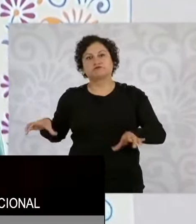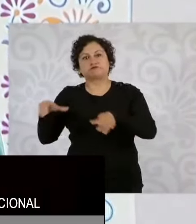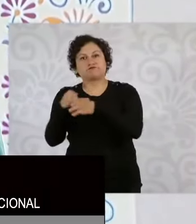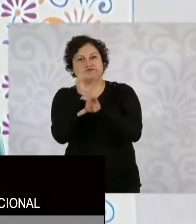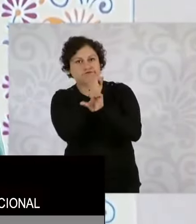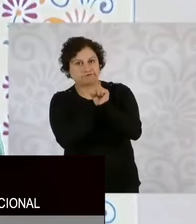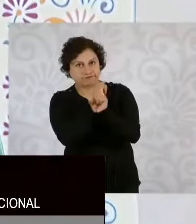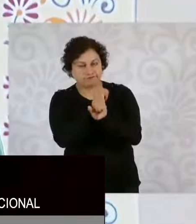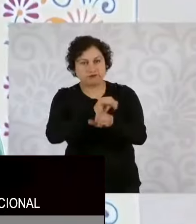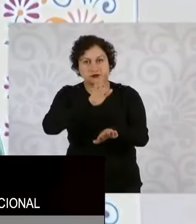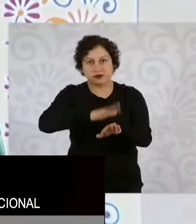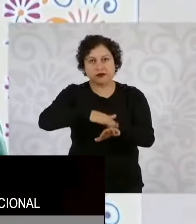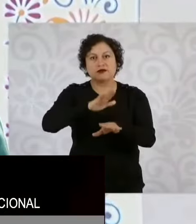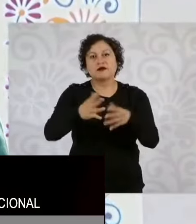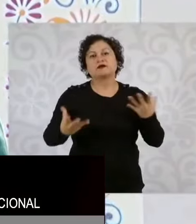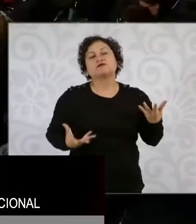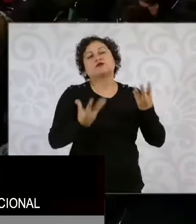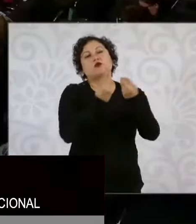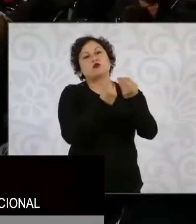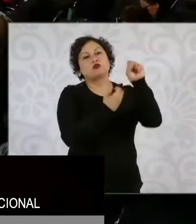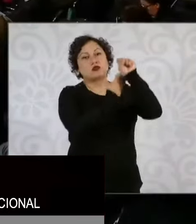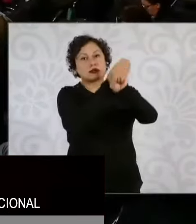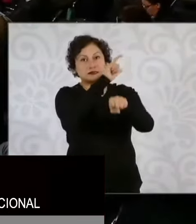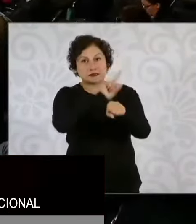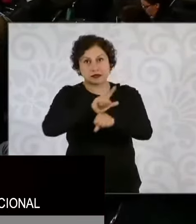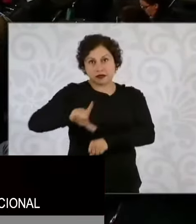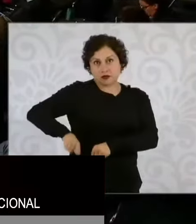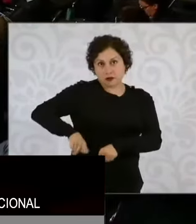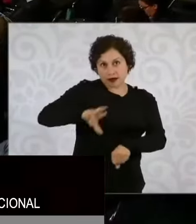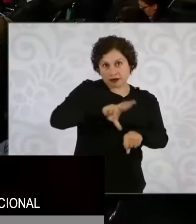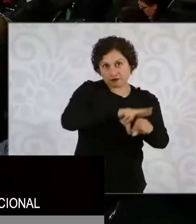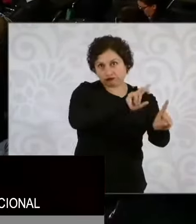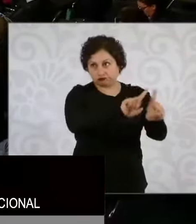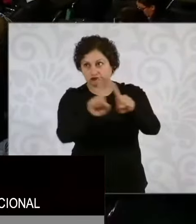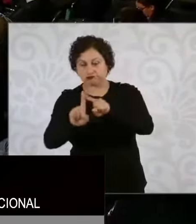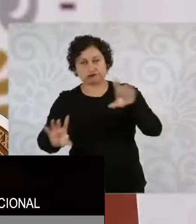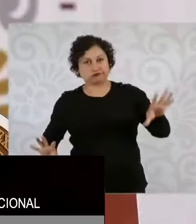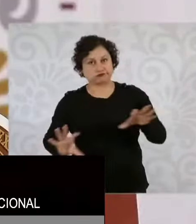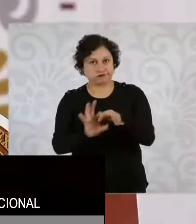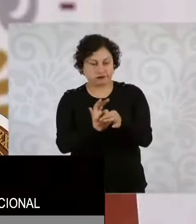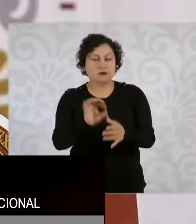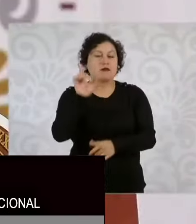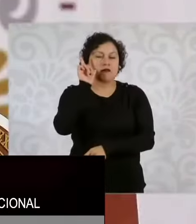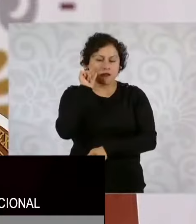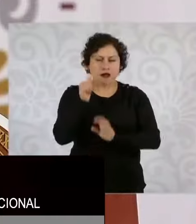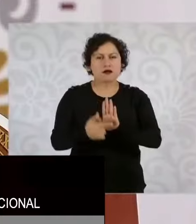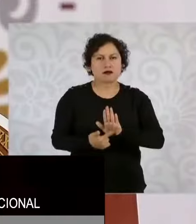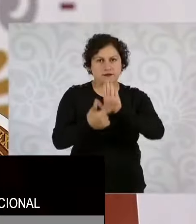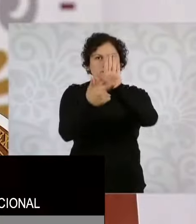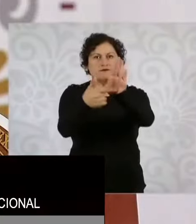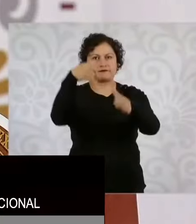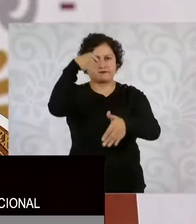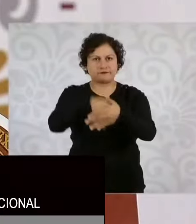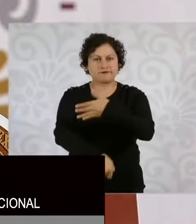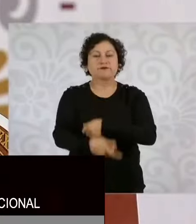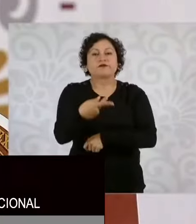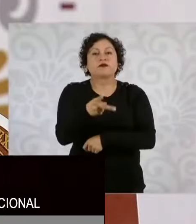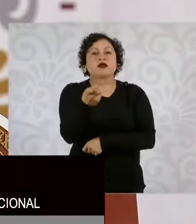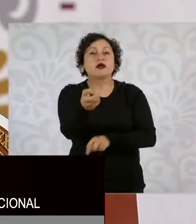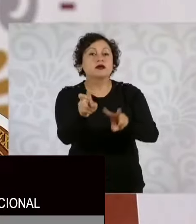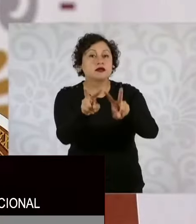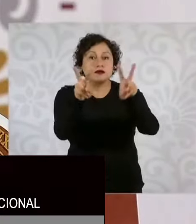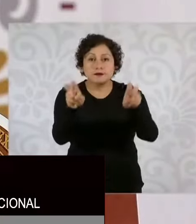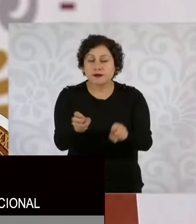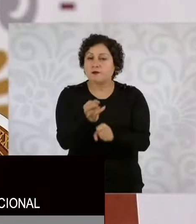información que está en los portales oficiales de los poderes y en particular la información sobre el directorio de los integrantes del